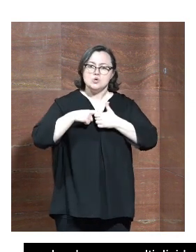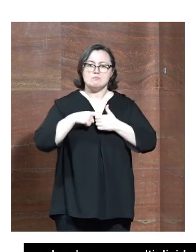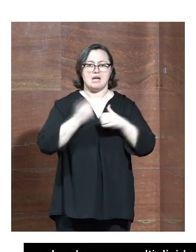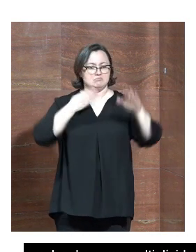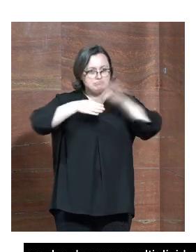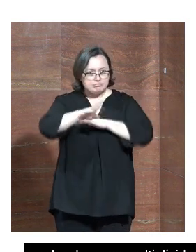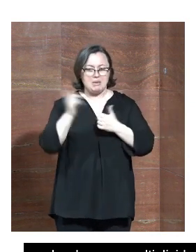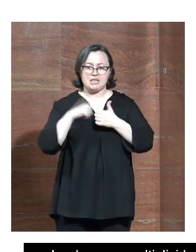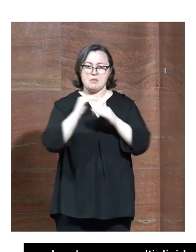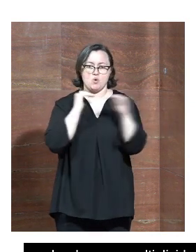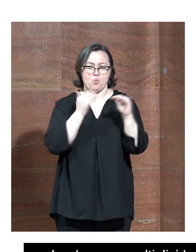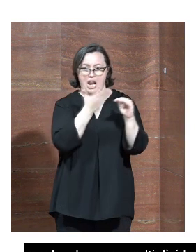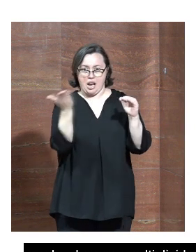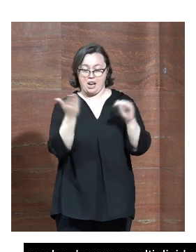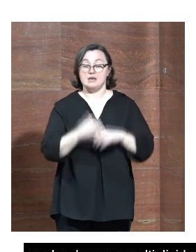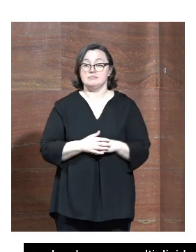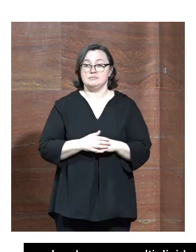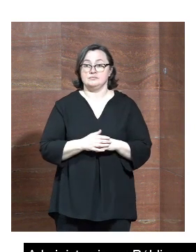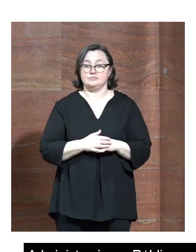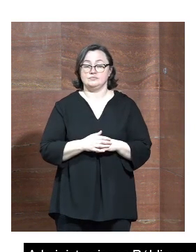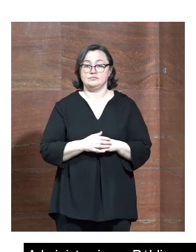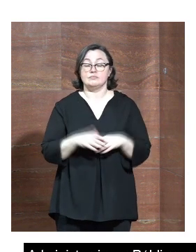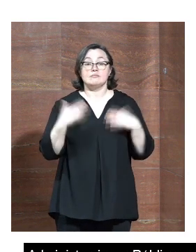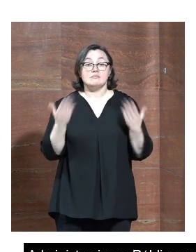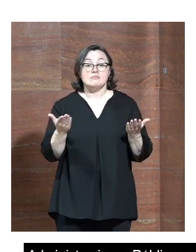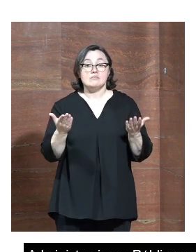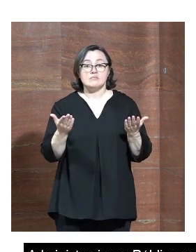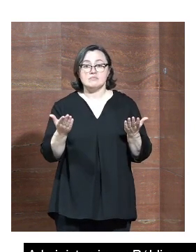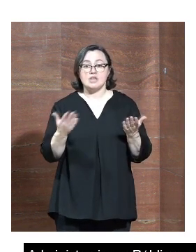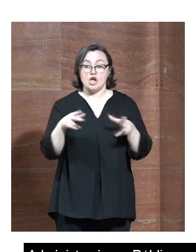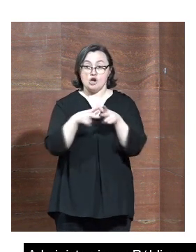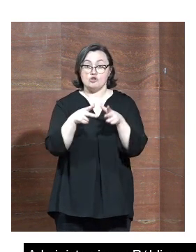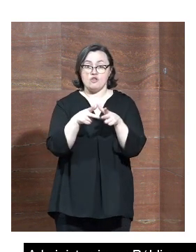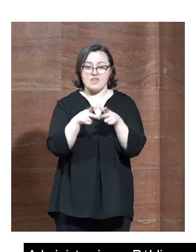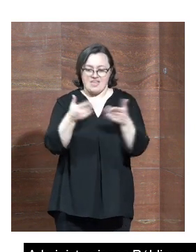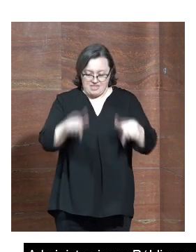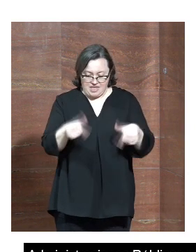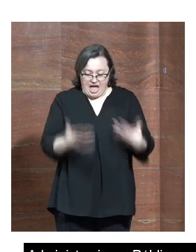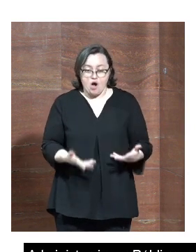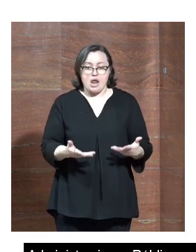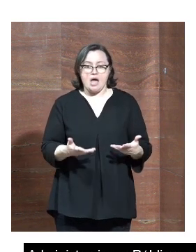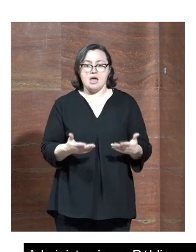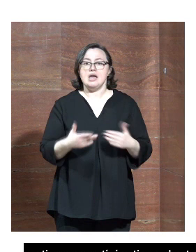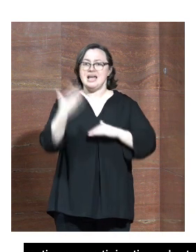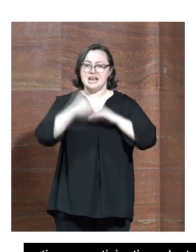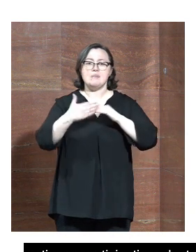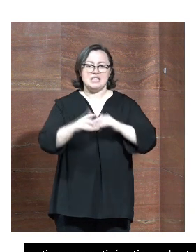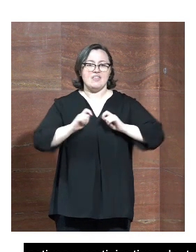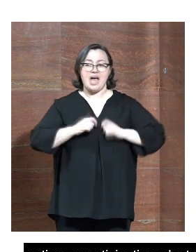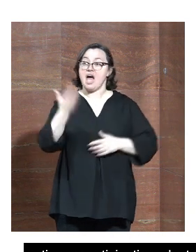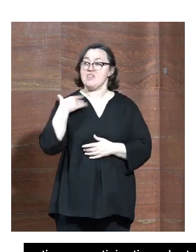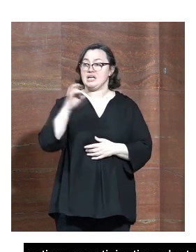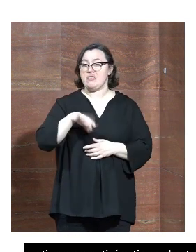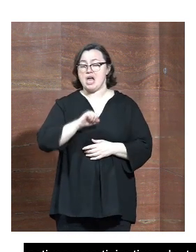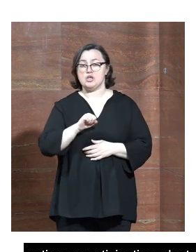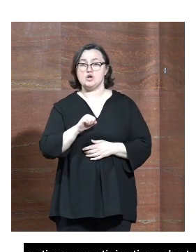y participativos dentro de esta sociedad. Y la sociedad hoy en día ya es digital. Hace 15